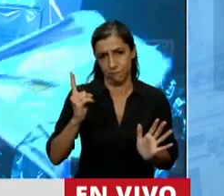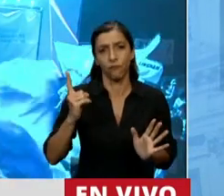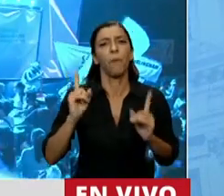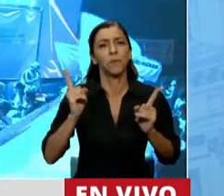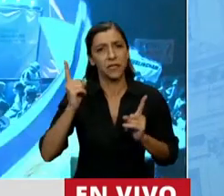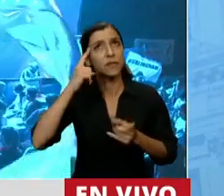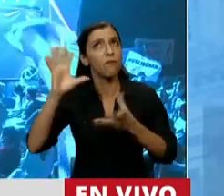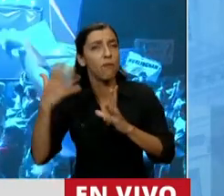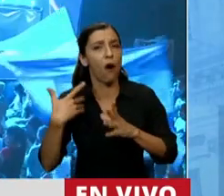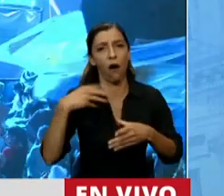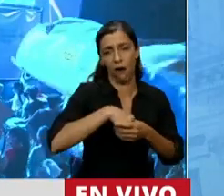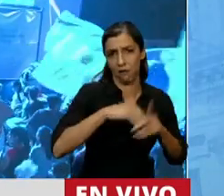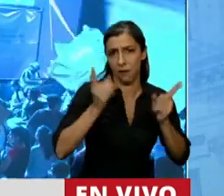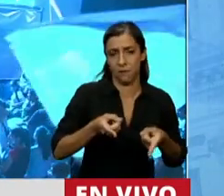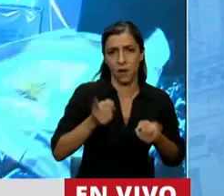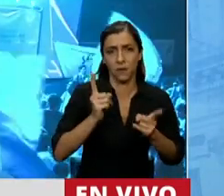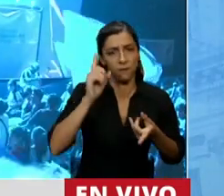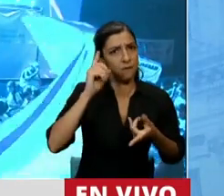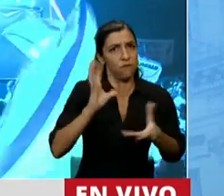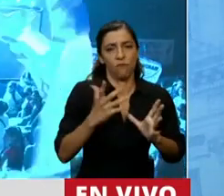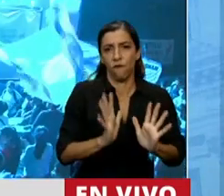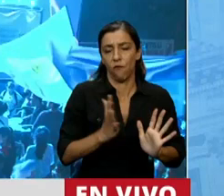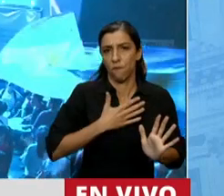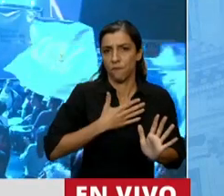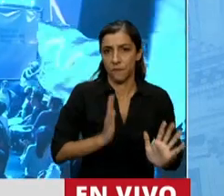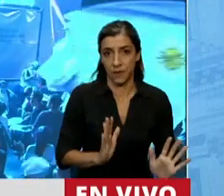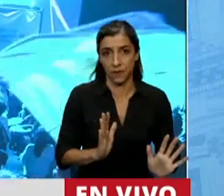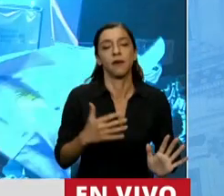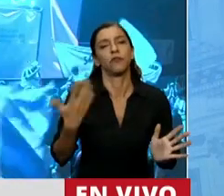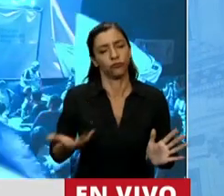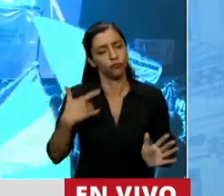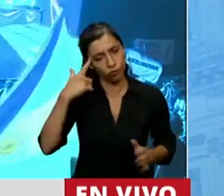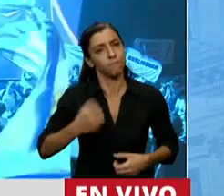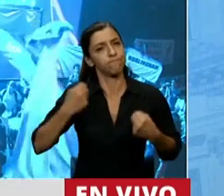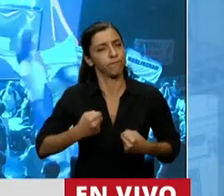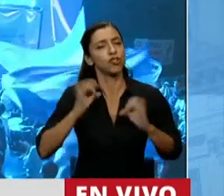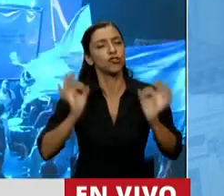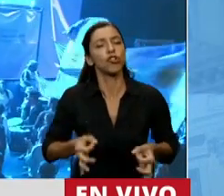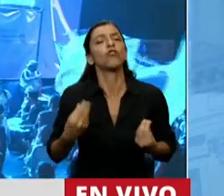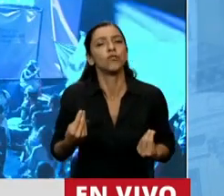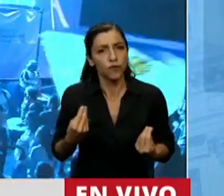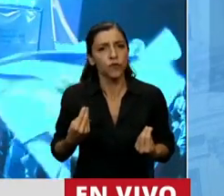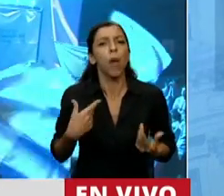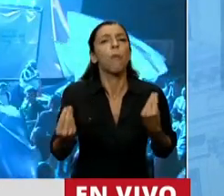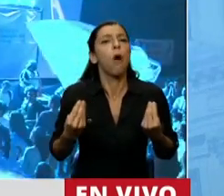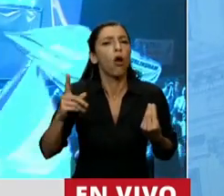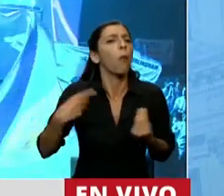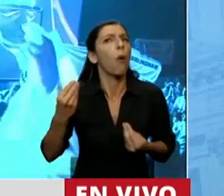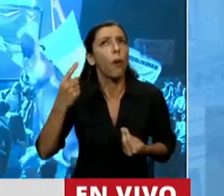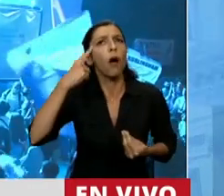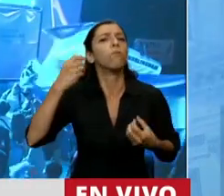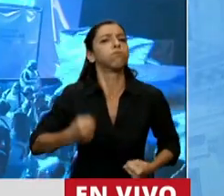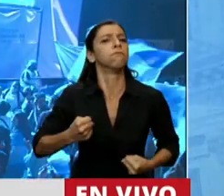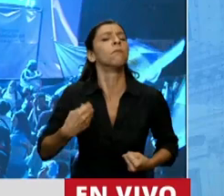concepción. Y no es un convencimiento porque sí, sino porque la ciencia así lo determina.